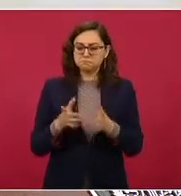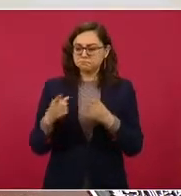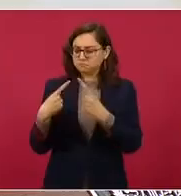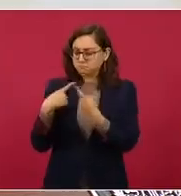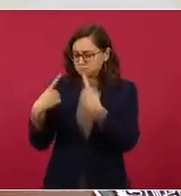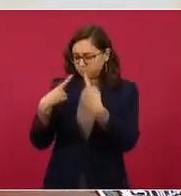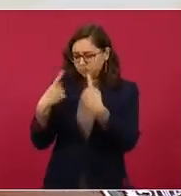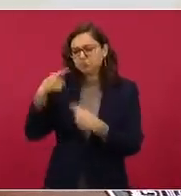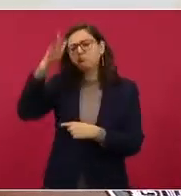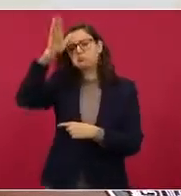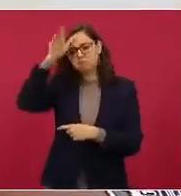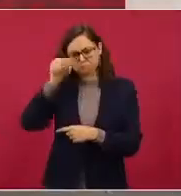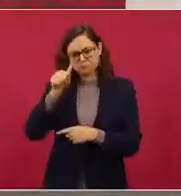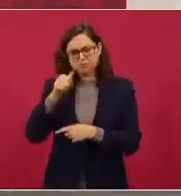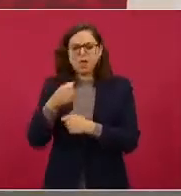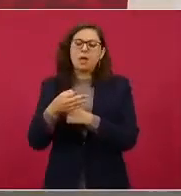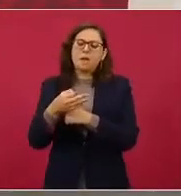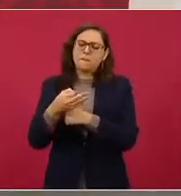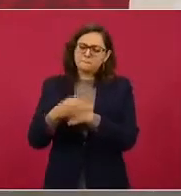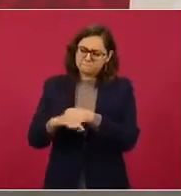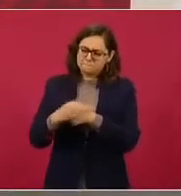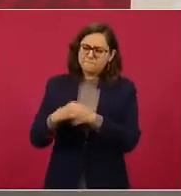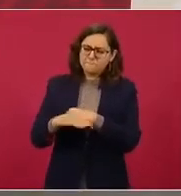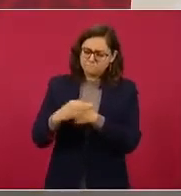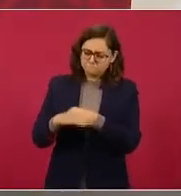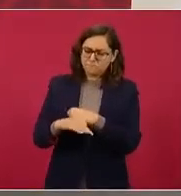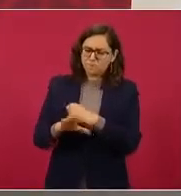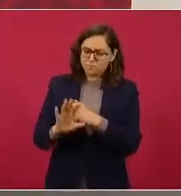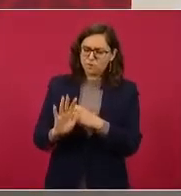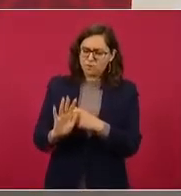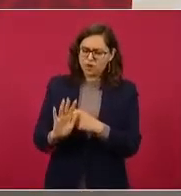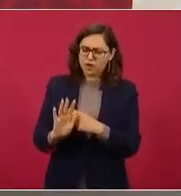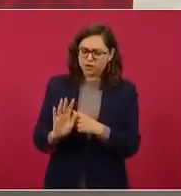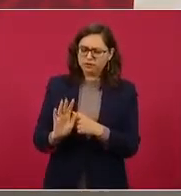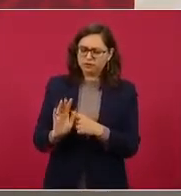definitivo, sí,